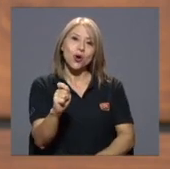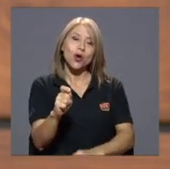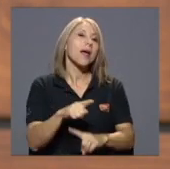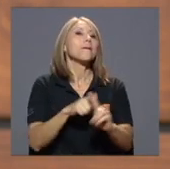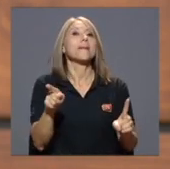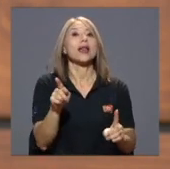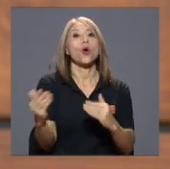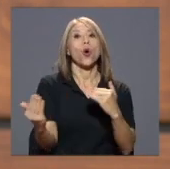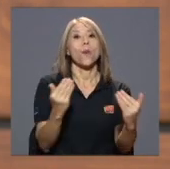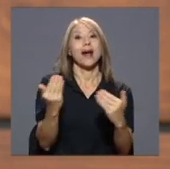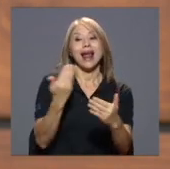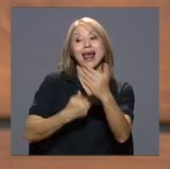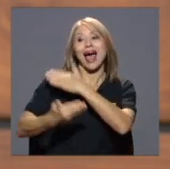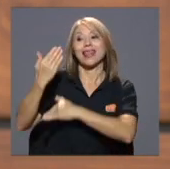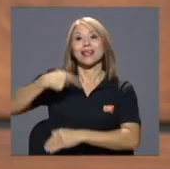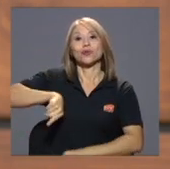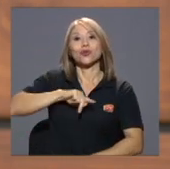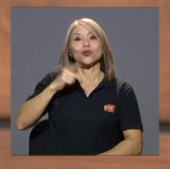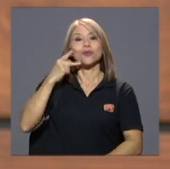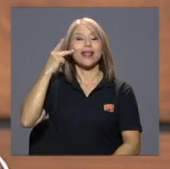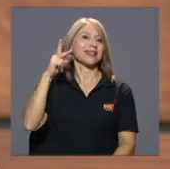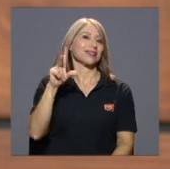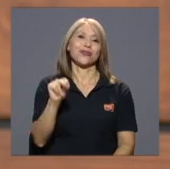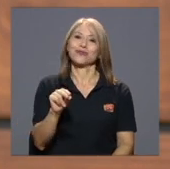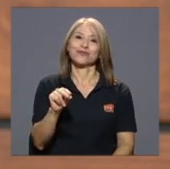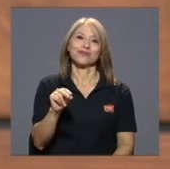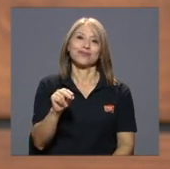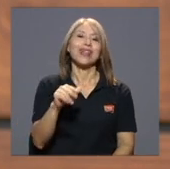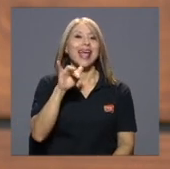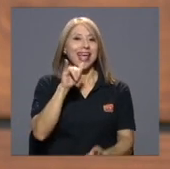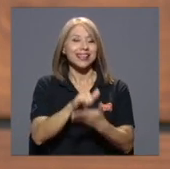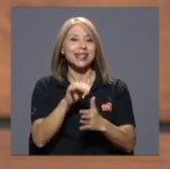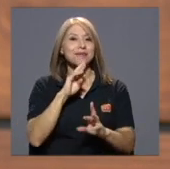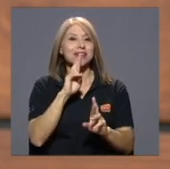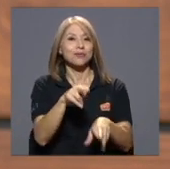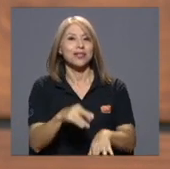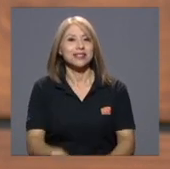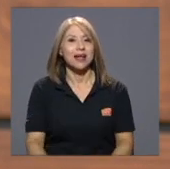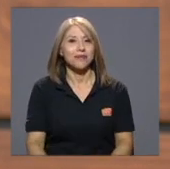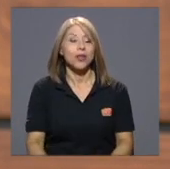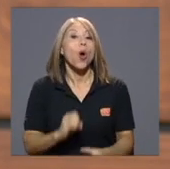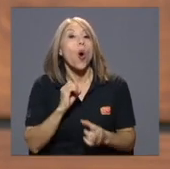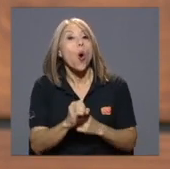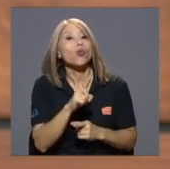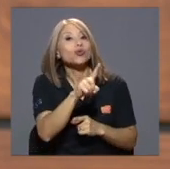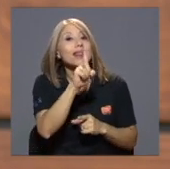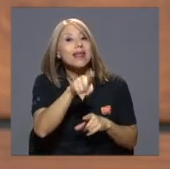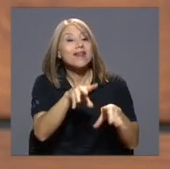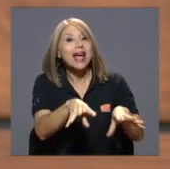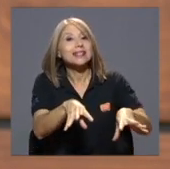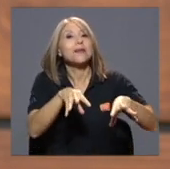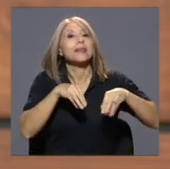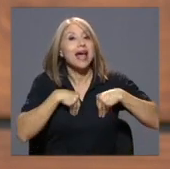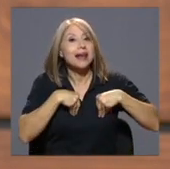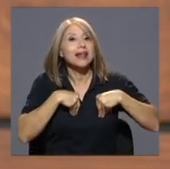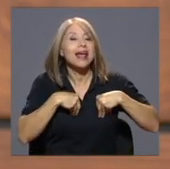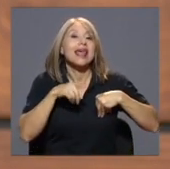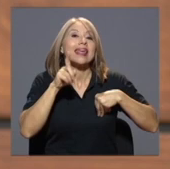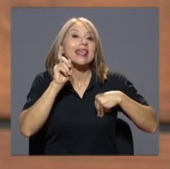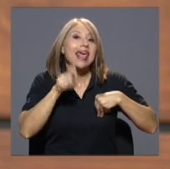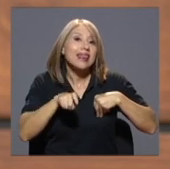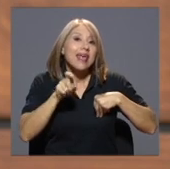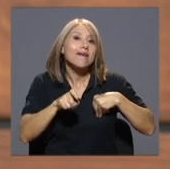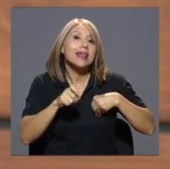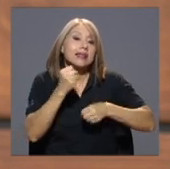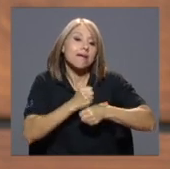nuestros padres. Esa es mi respuesta. Digamos, o usted tiene que aceptar que va a tener que retirarse mucho más